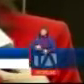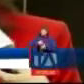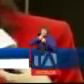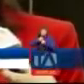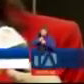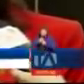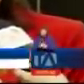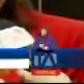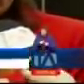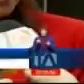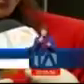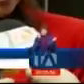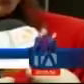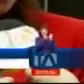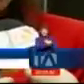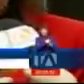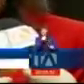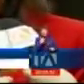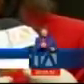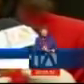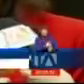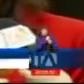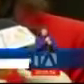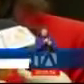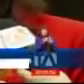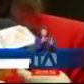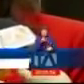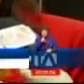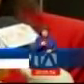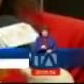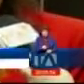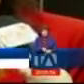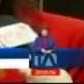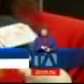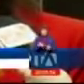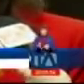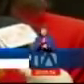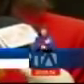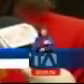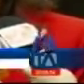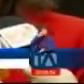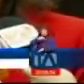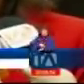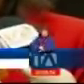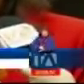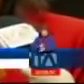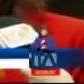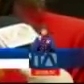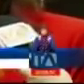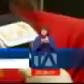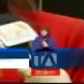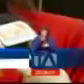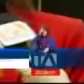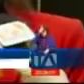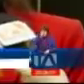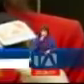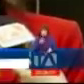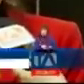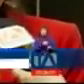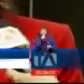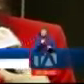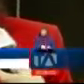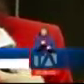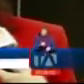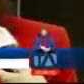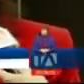mínima seguridad, a pesar de haber sido identificado por inteligencia penitenciaria como una de las personas que debía estar